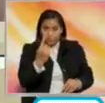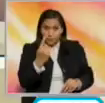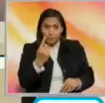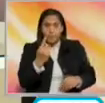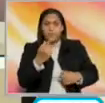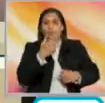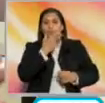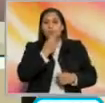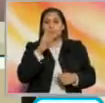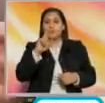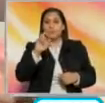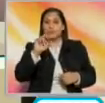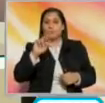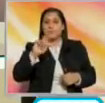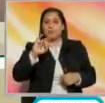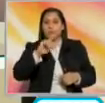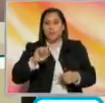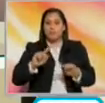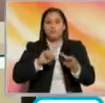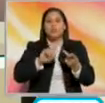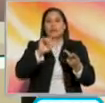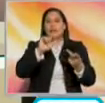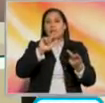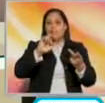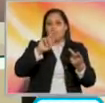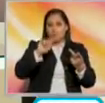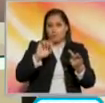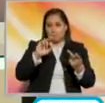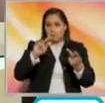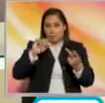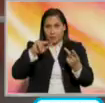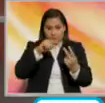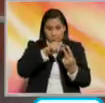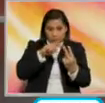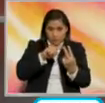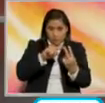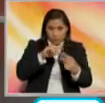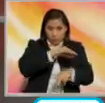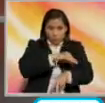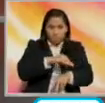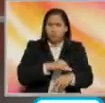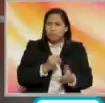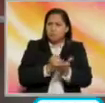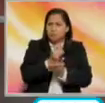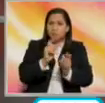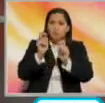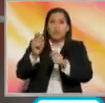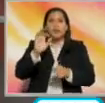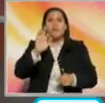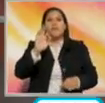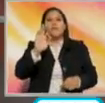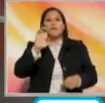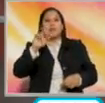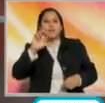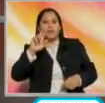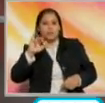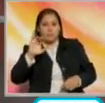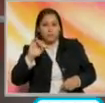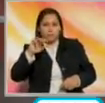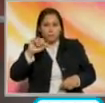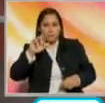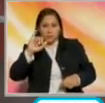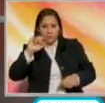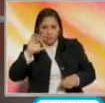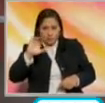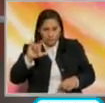L. Rodríguez con Alberto Pani Sí. toman la decisión de encargar el proyecto a Federico Mariscal. Y en ese